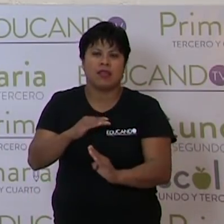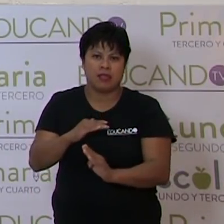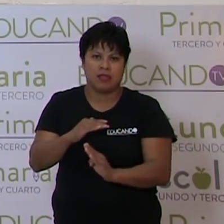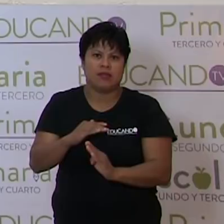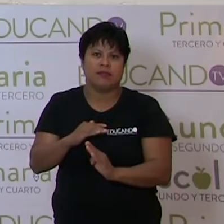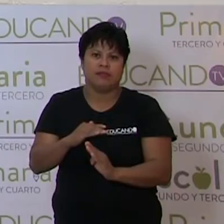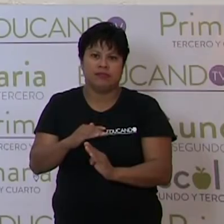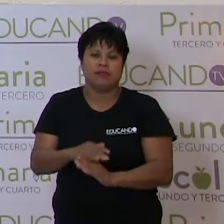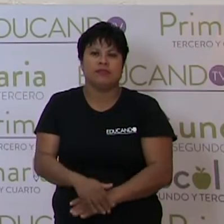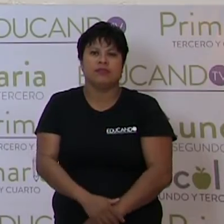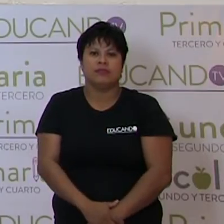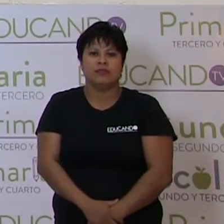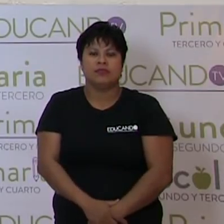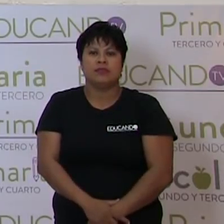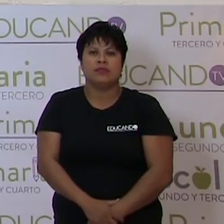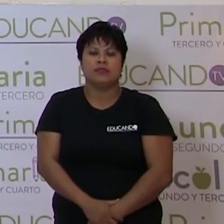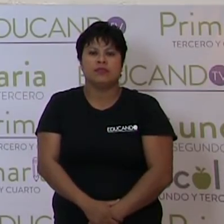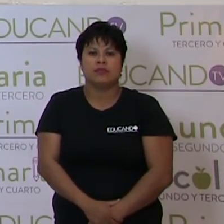migrante.